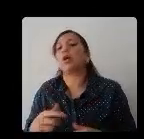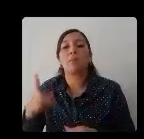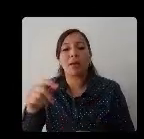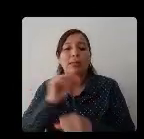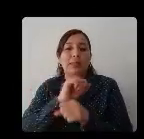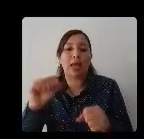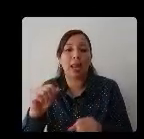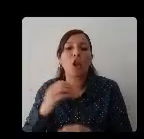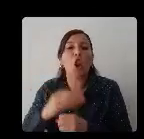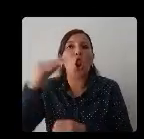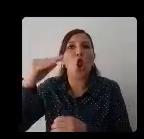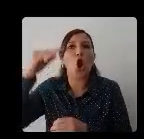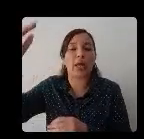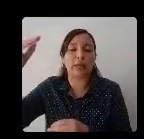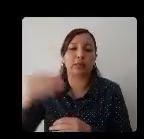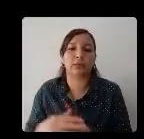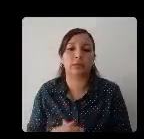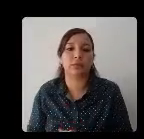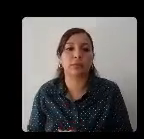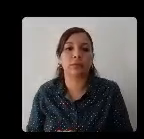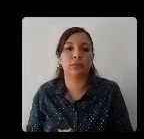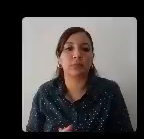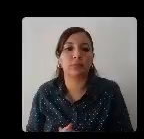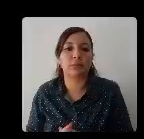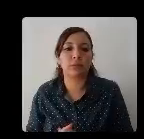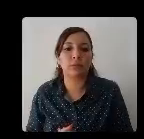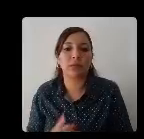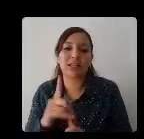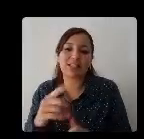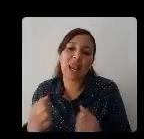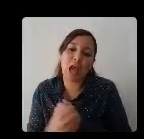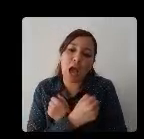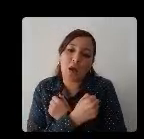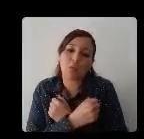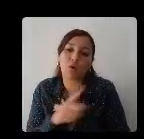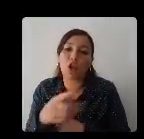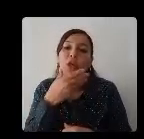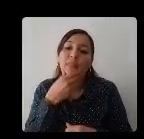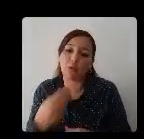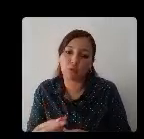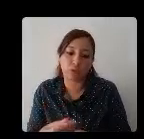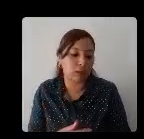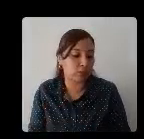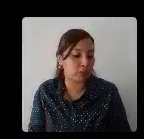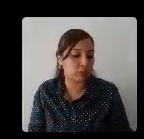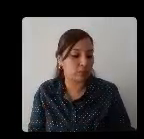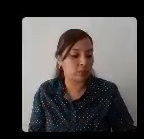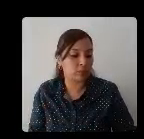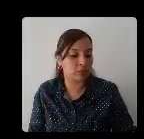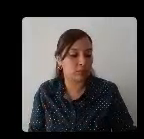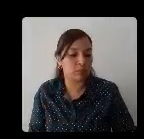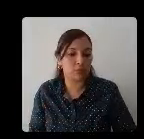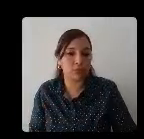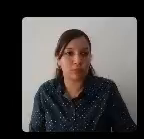Bueno, Laraos está aquí, es un sitio maravilloso. Estamos dentro de la Reserva Paisajística Noria Ollascoytas. Tenemos